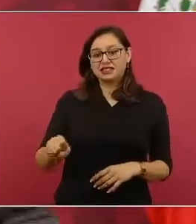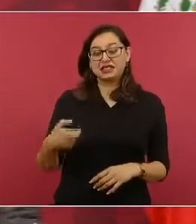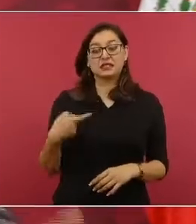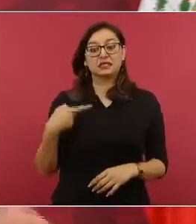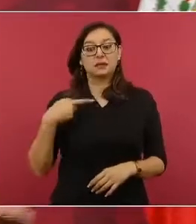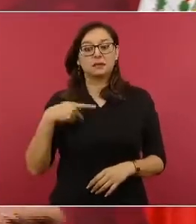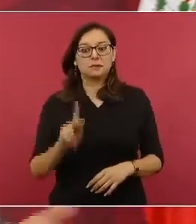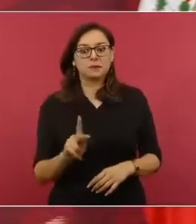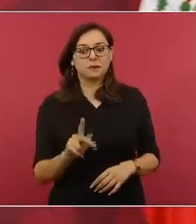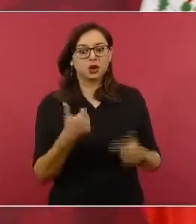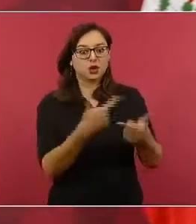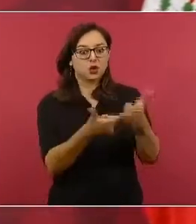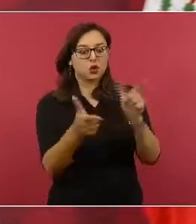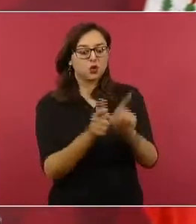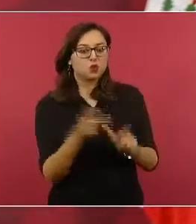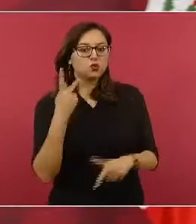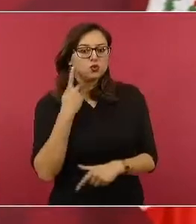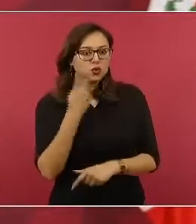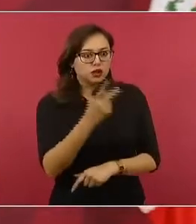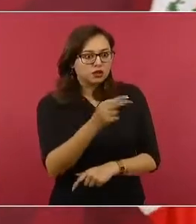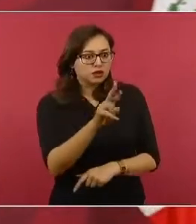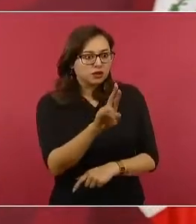si el general Cárdenas